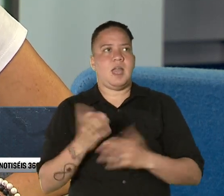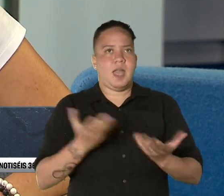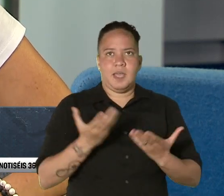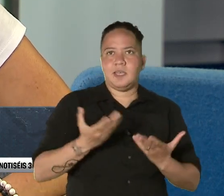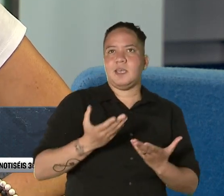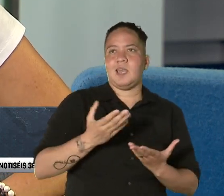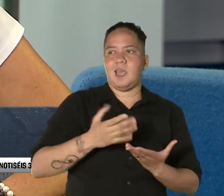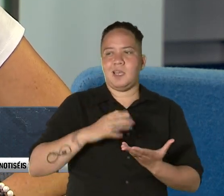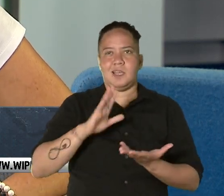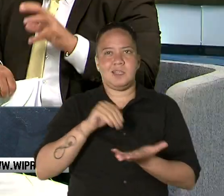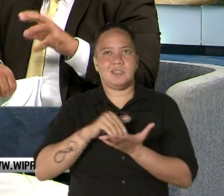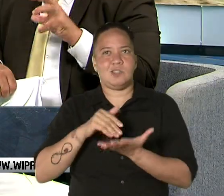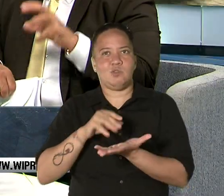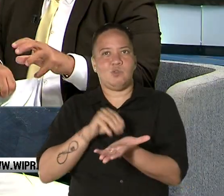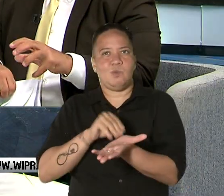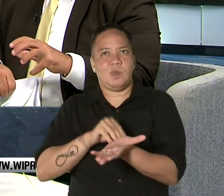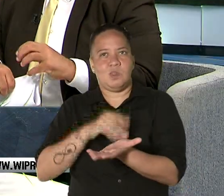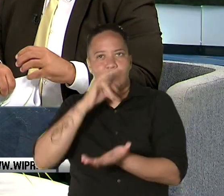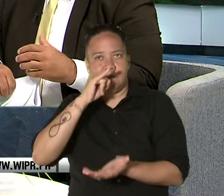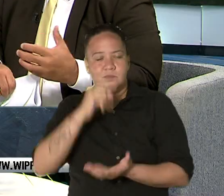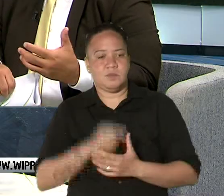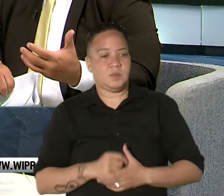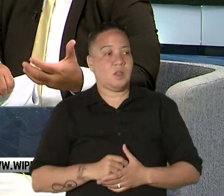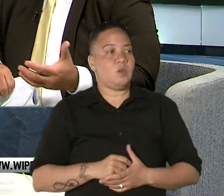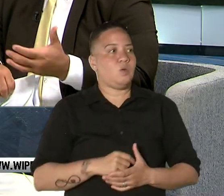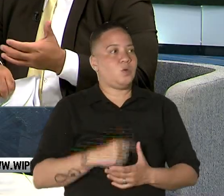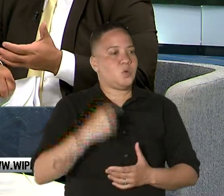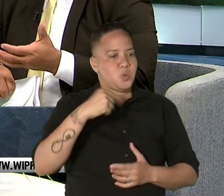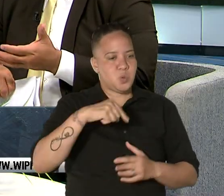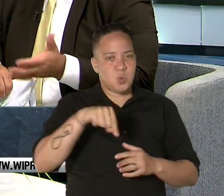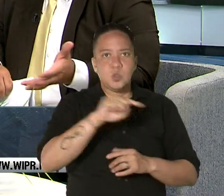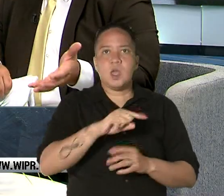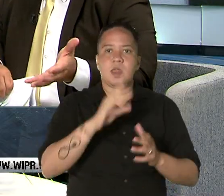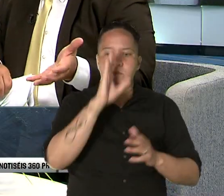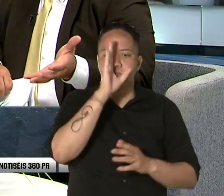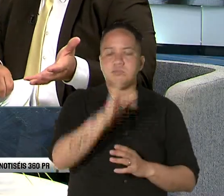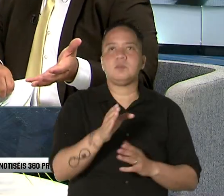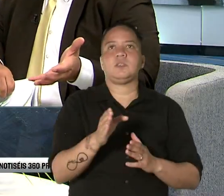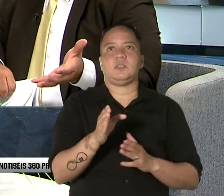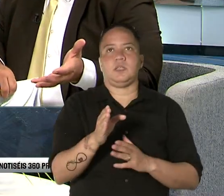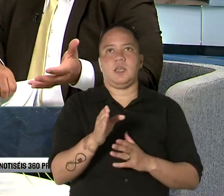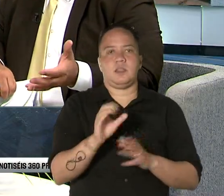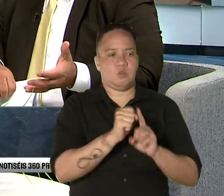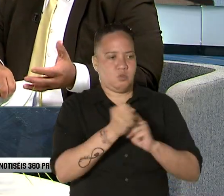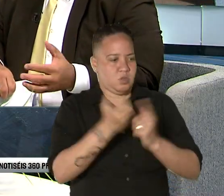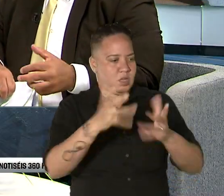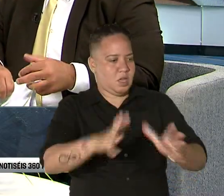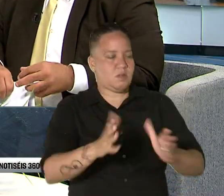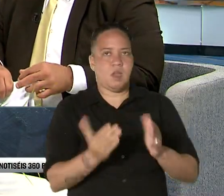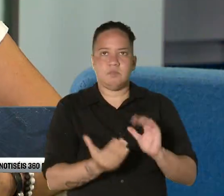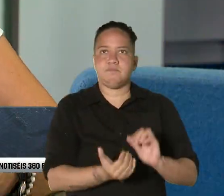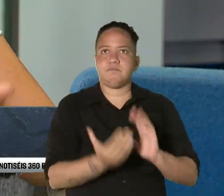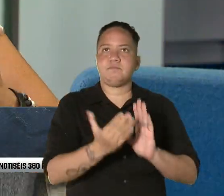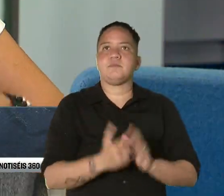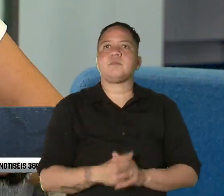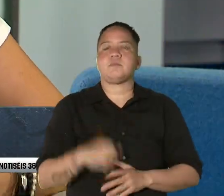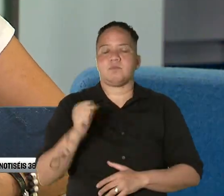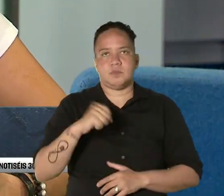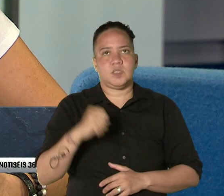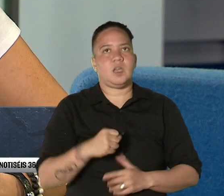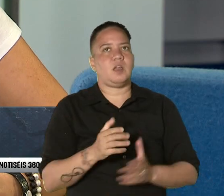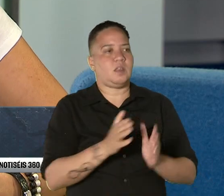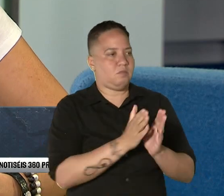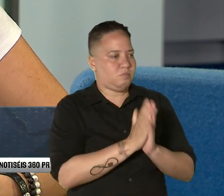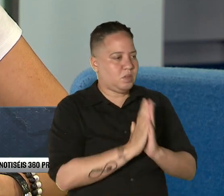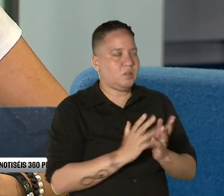cerquita se quiere decir que ustedes ahí intervinieron directamente pensando en situaciones que ya se han presentado correcto todo es a modo de pedidos